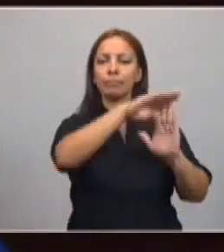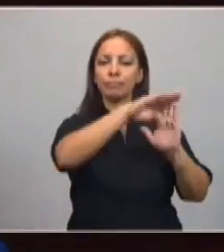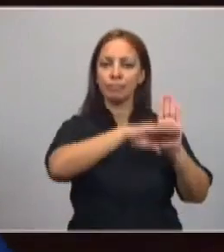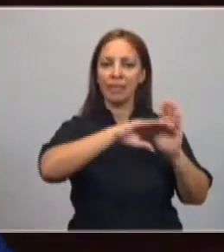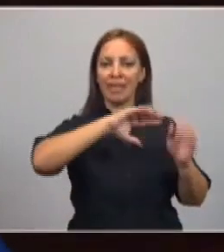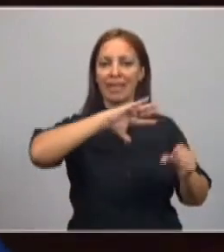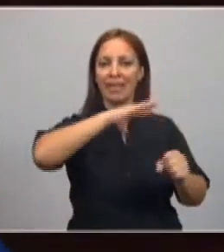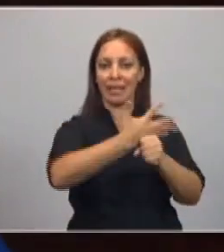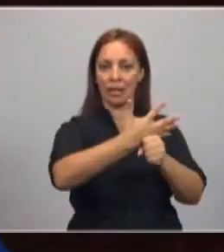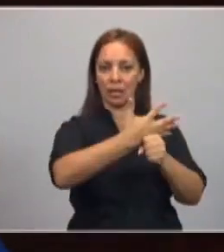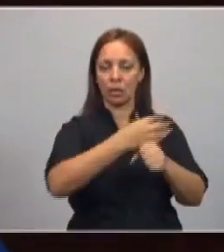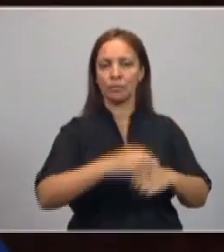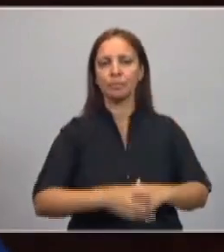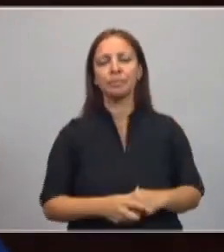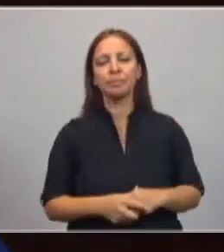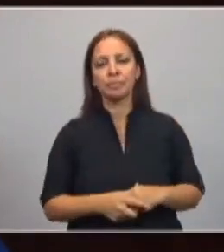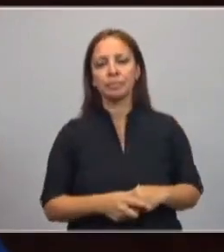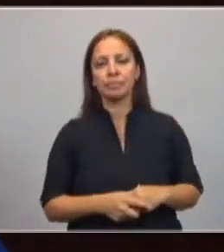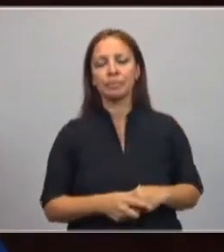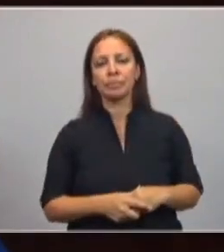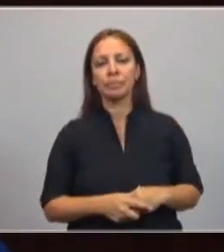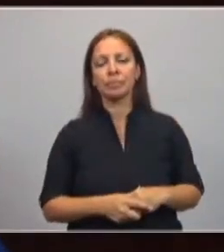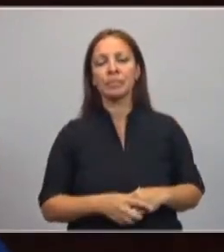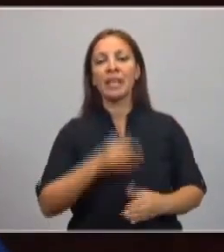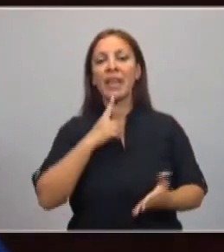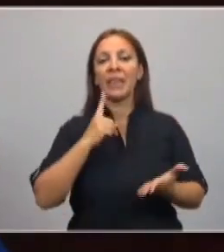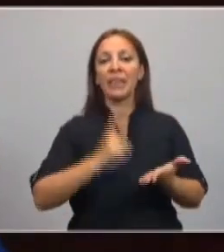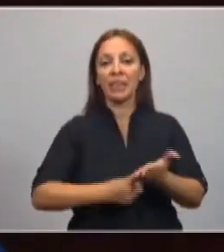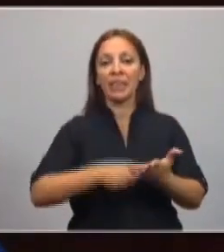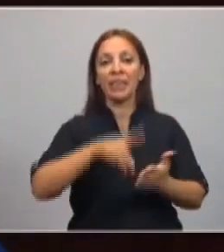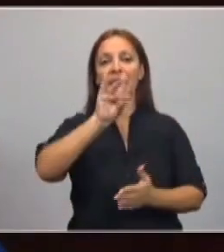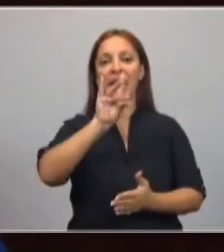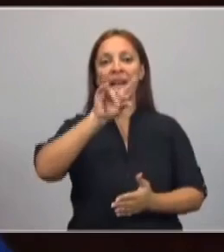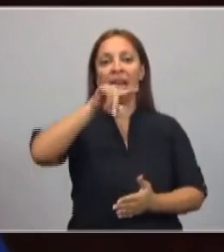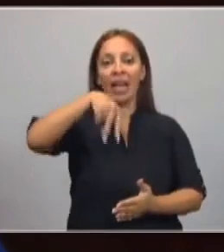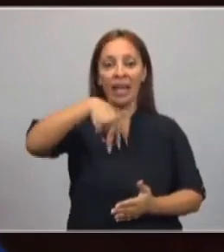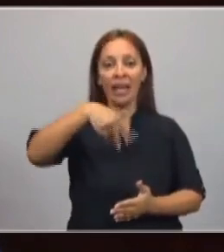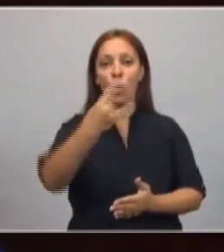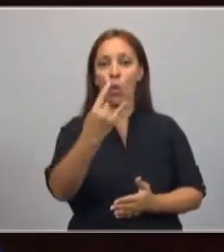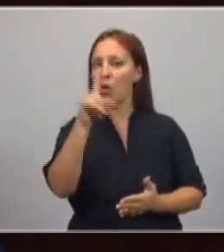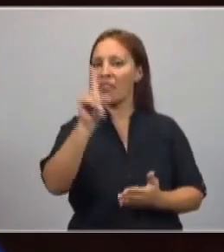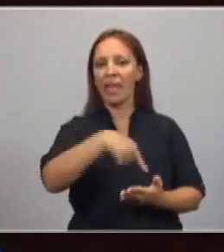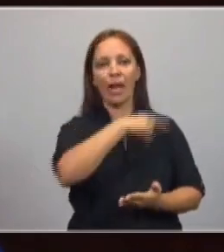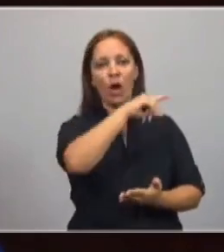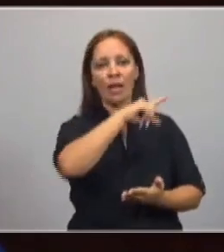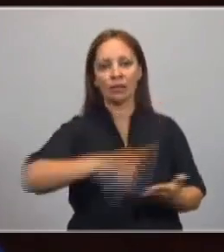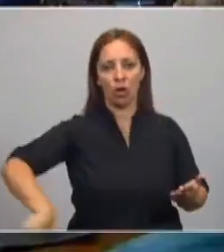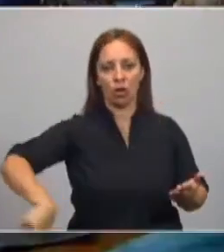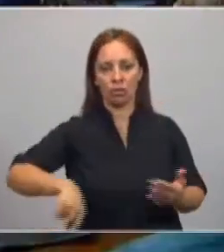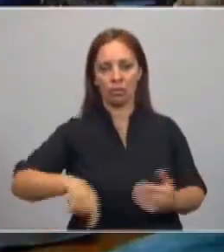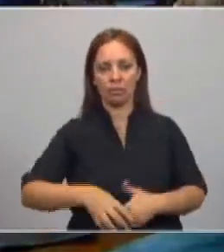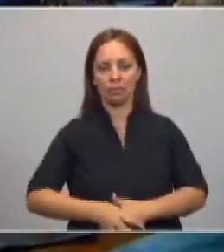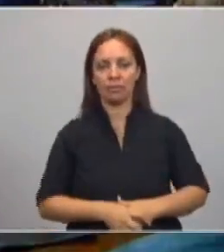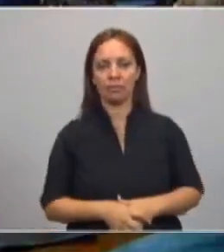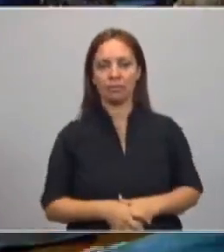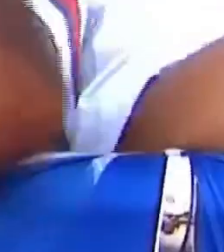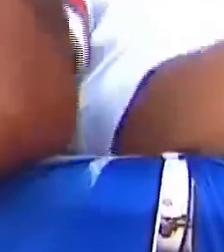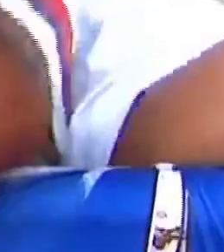Cinco, la derogación del decreto de necesidad y urgencia.